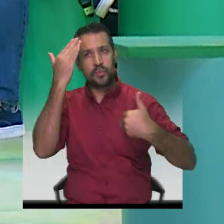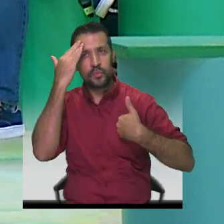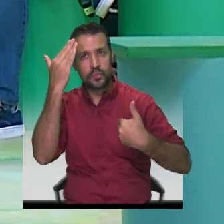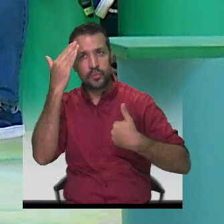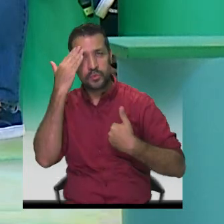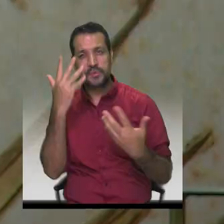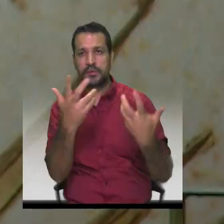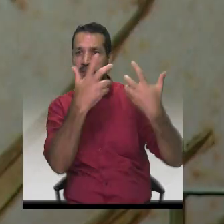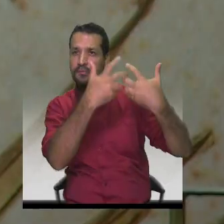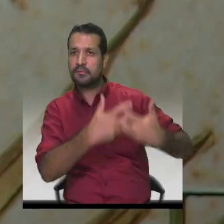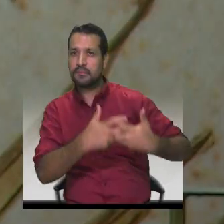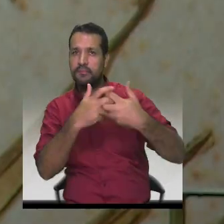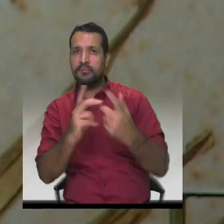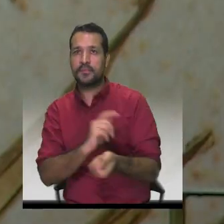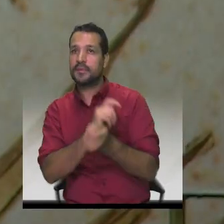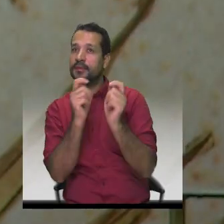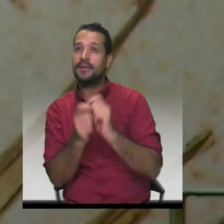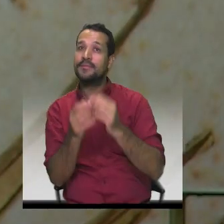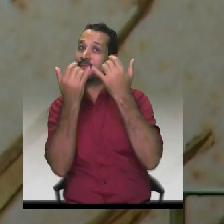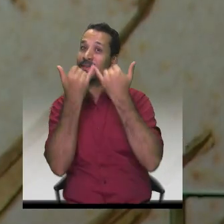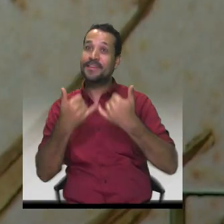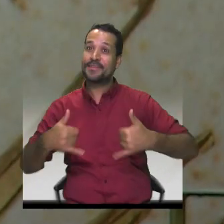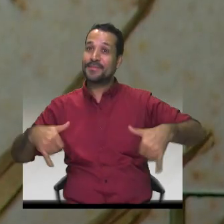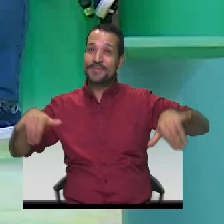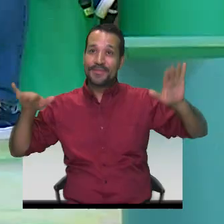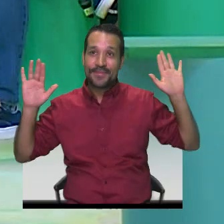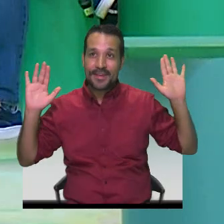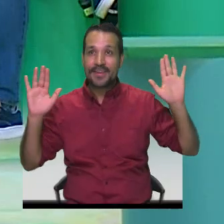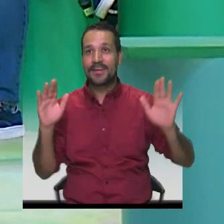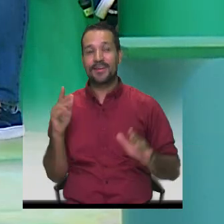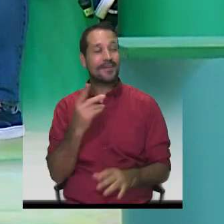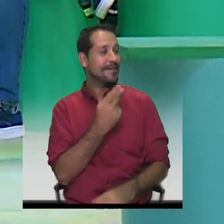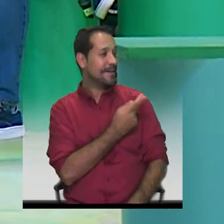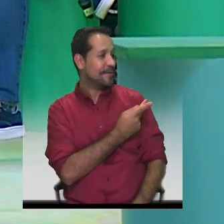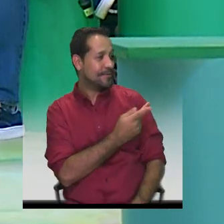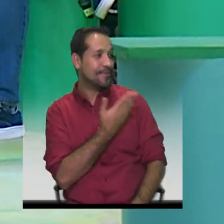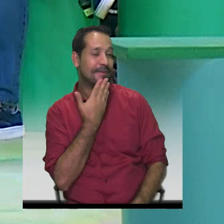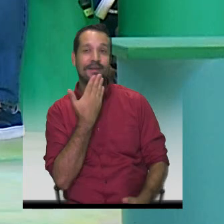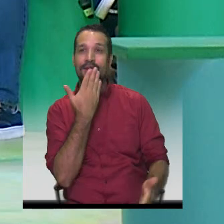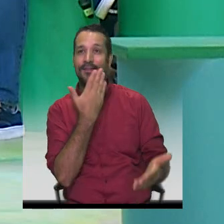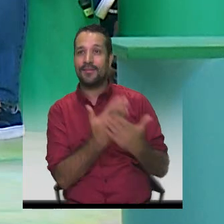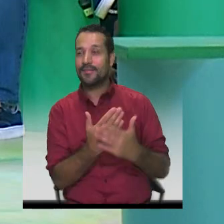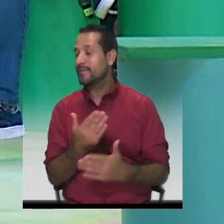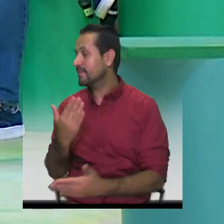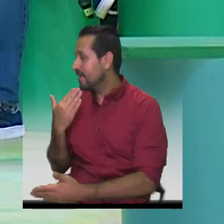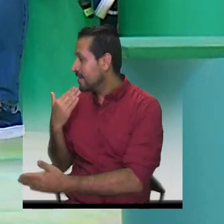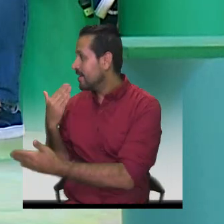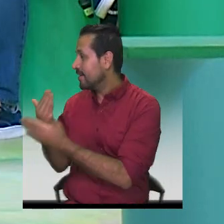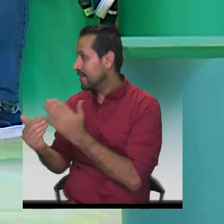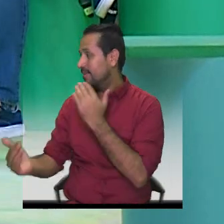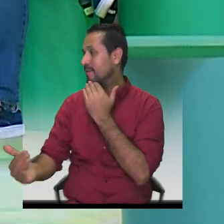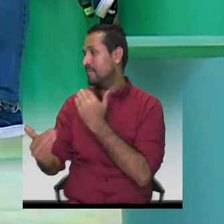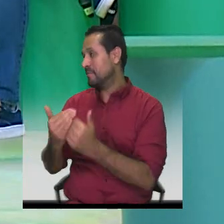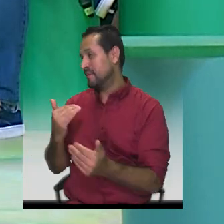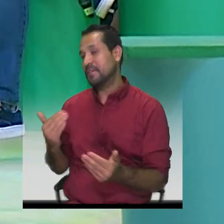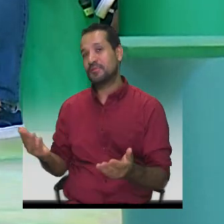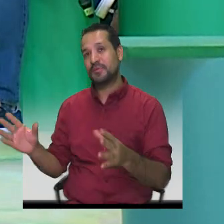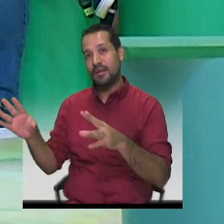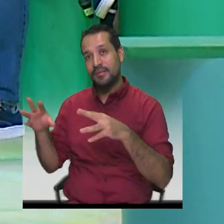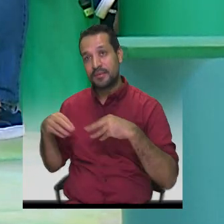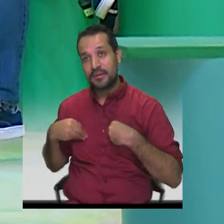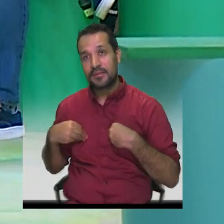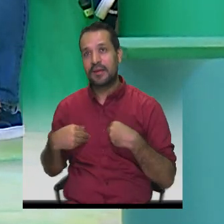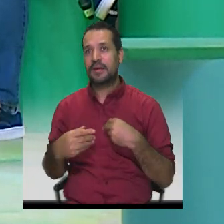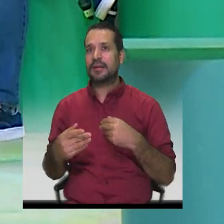industria. Con esto terminamos. Sebas y Mate, gracias por aceptar esta invitación, por plantear